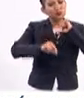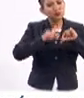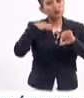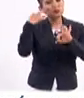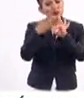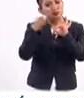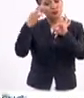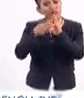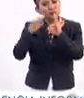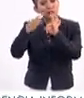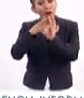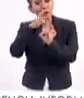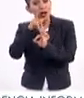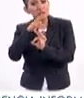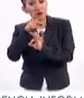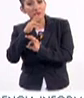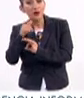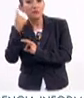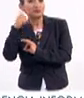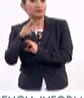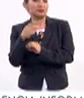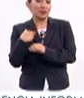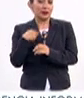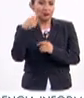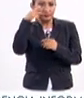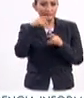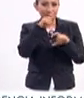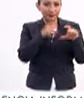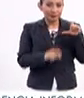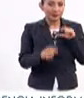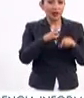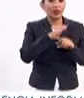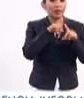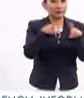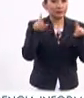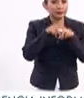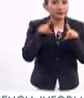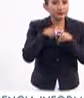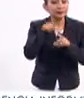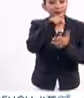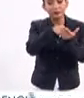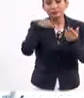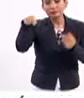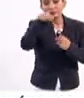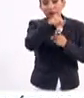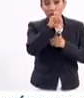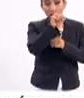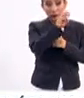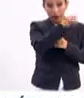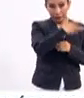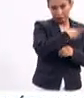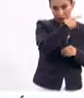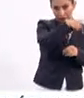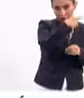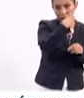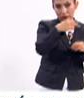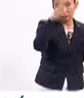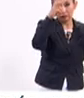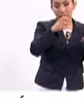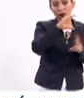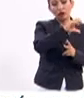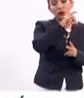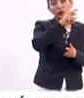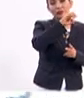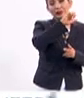consolidando poco a poco, sobre todo pues, en nuestro país. Ya existen varias plataformas. La UNAM tiene una, por ejemplo, que se llama